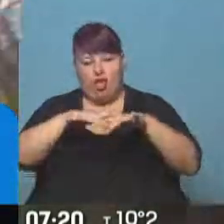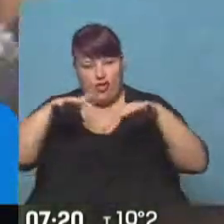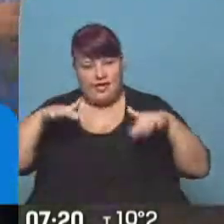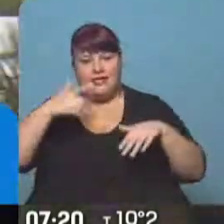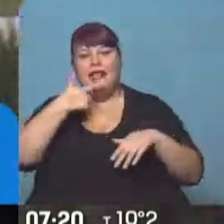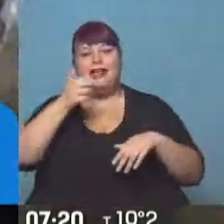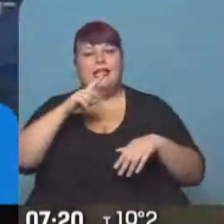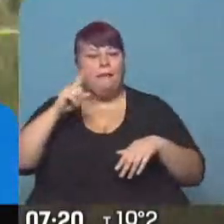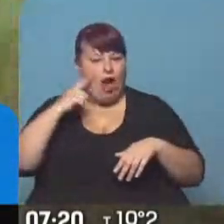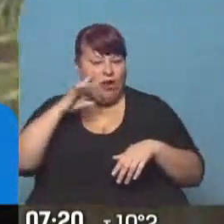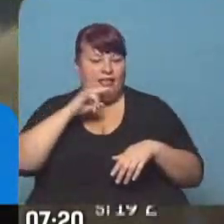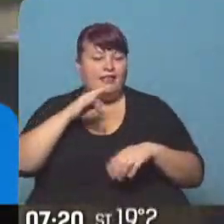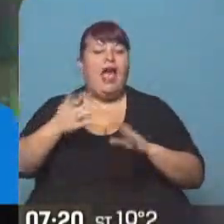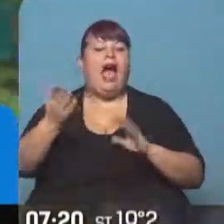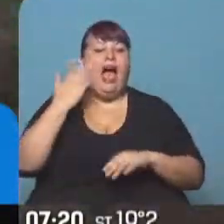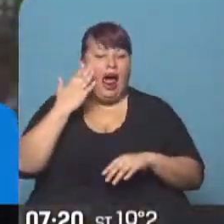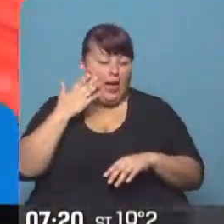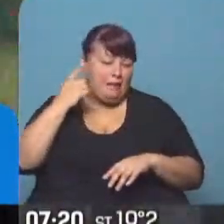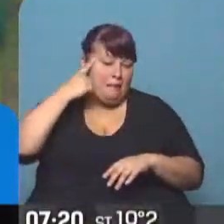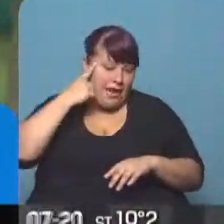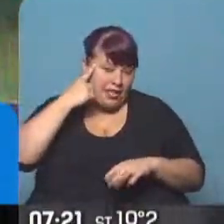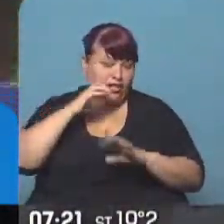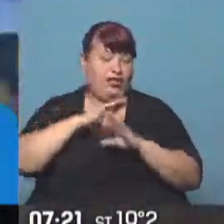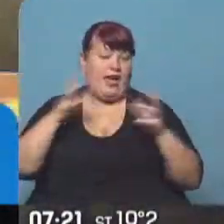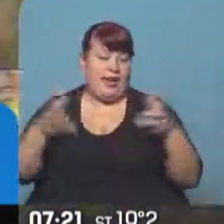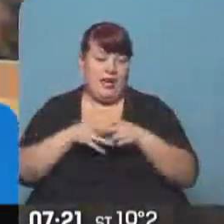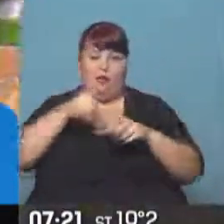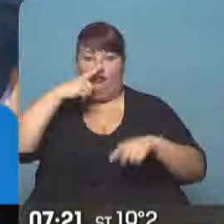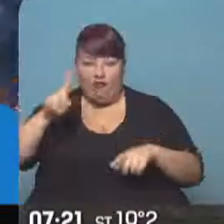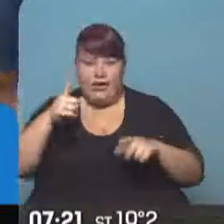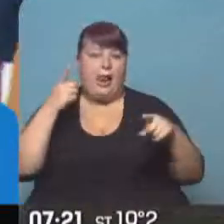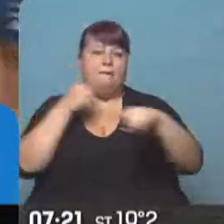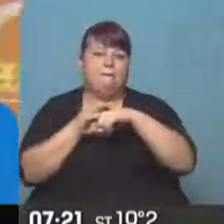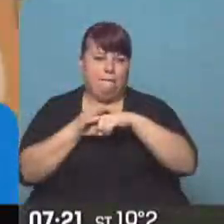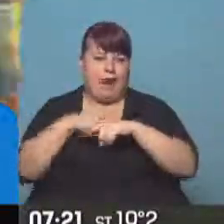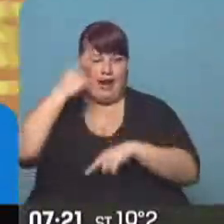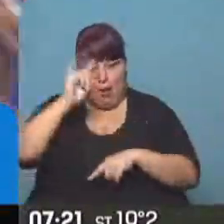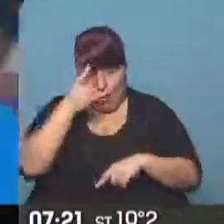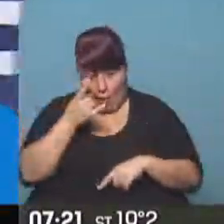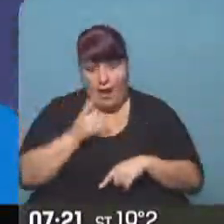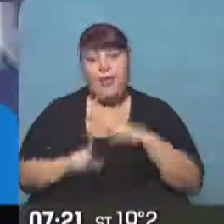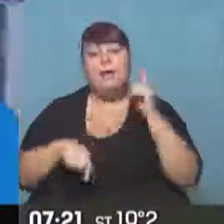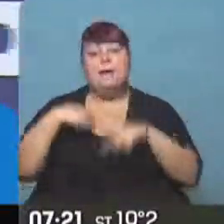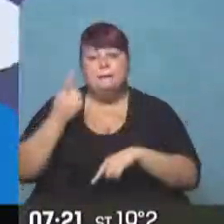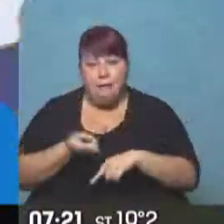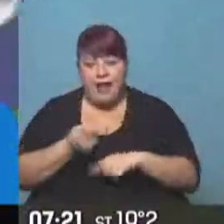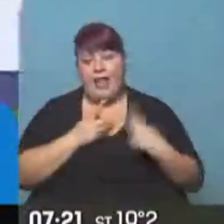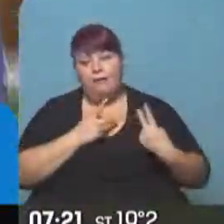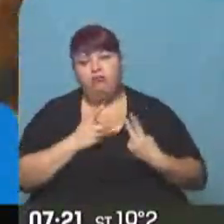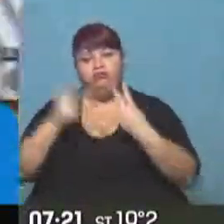Jorge Sampaoli, por la tarde uno imagina que va a parar el equipo definitivo para enfrentar a Uruguay. Mañana será el